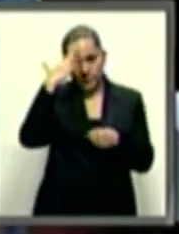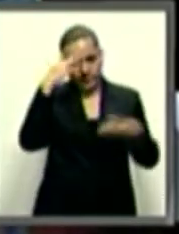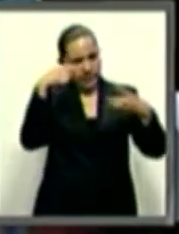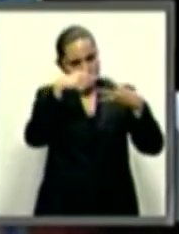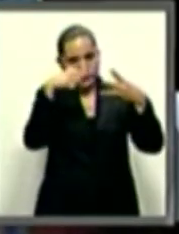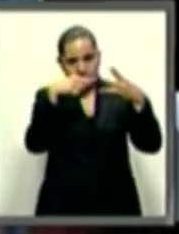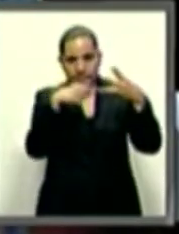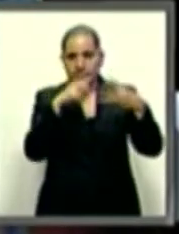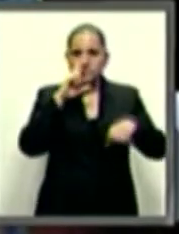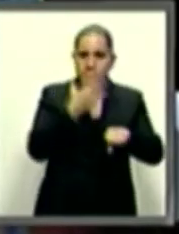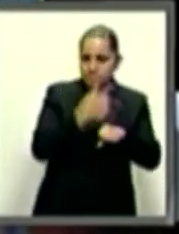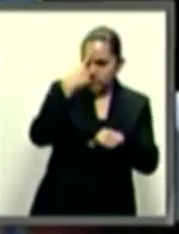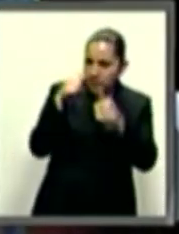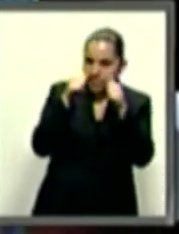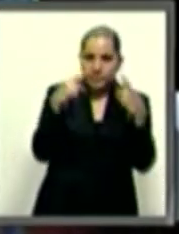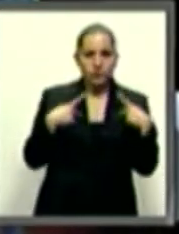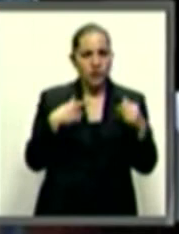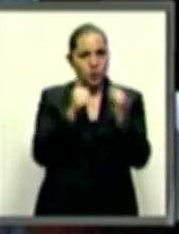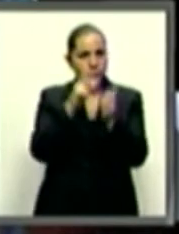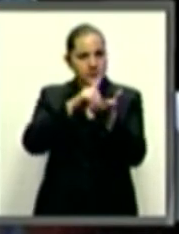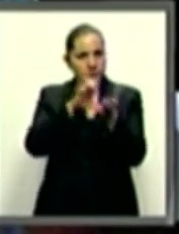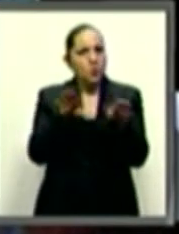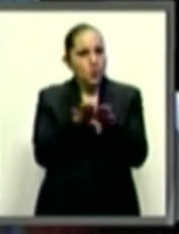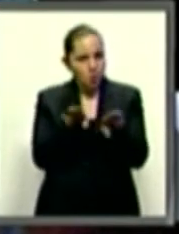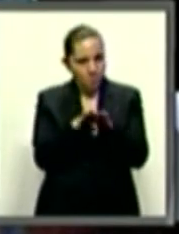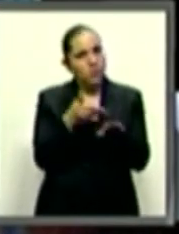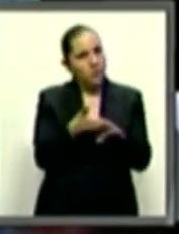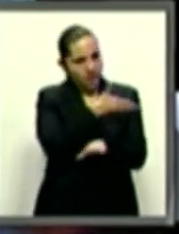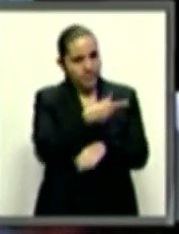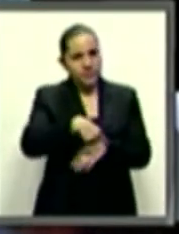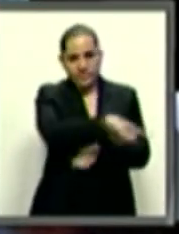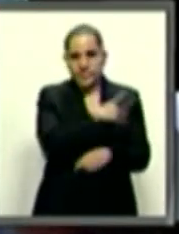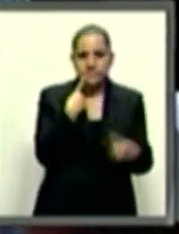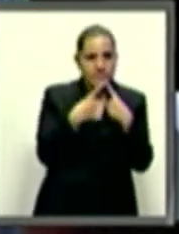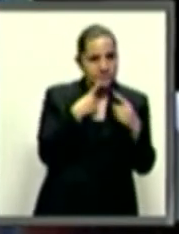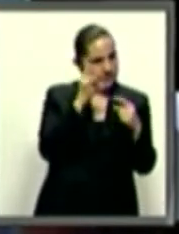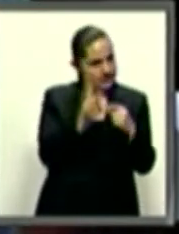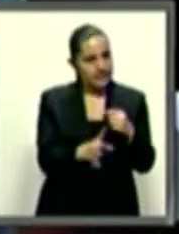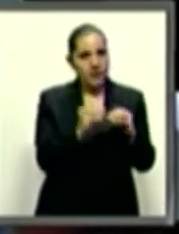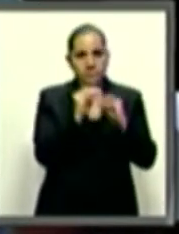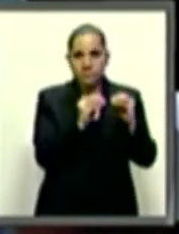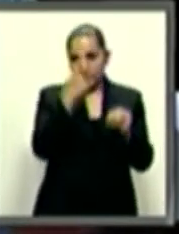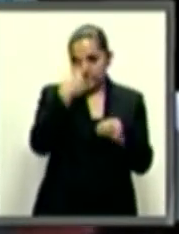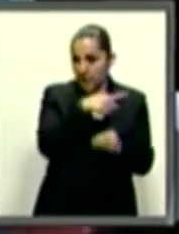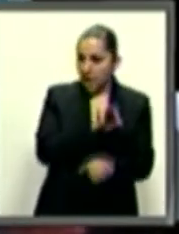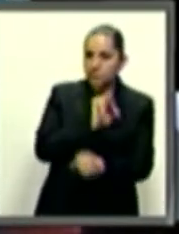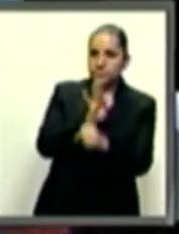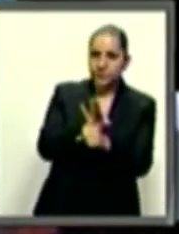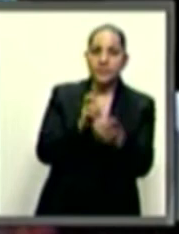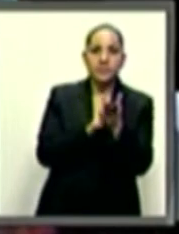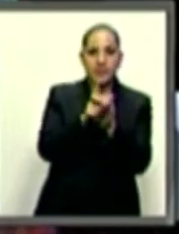Poder Legislativo y Judicial, de acuerdo a sus ámbitos de competencia, para garantizar los derechos de